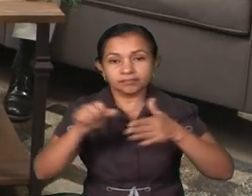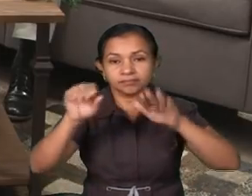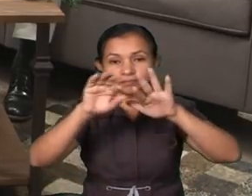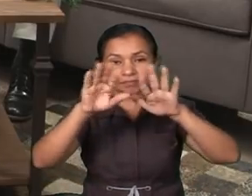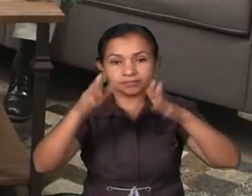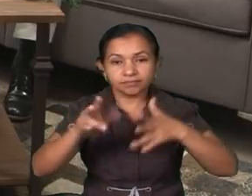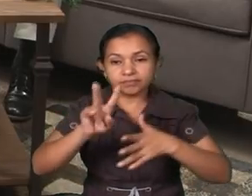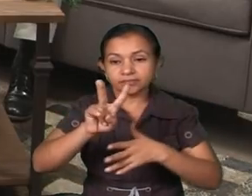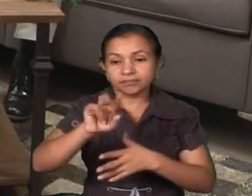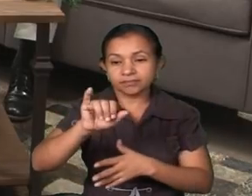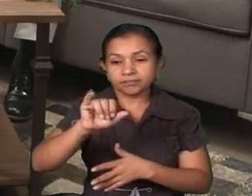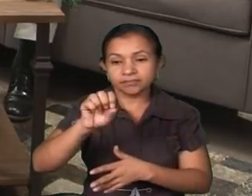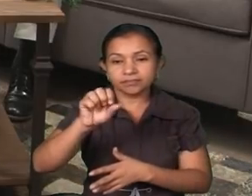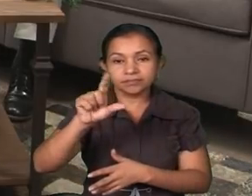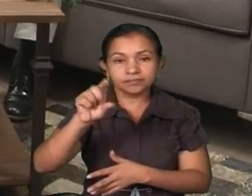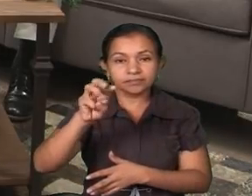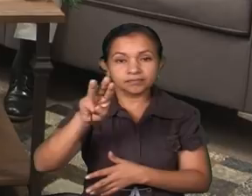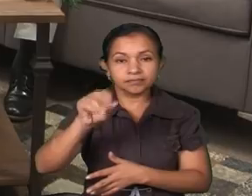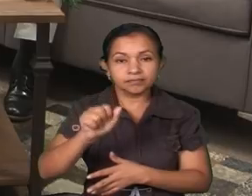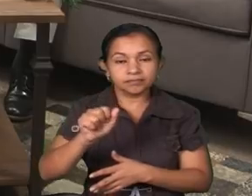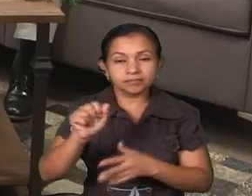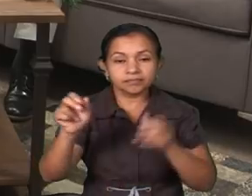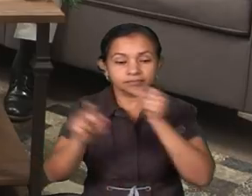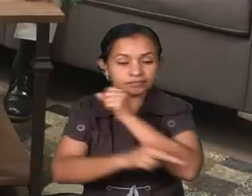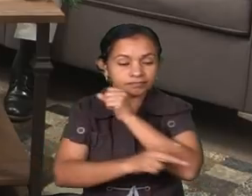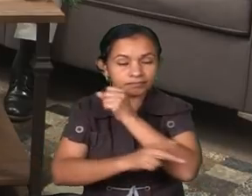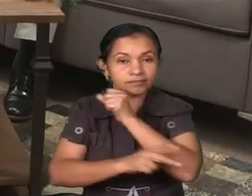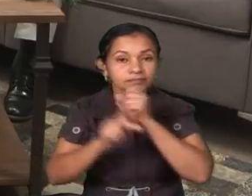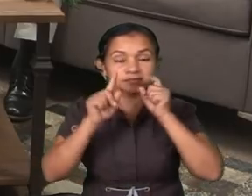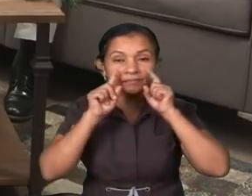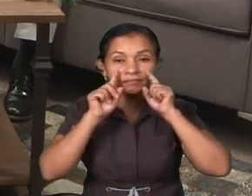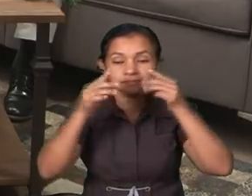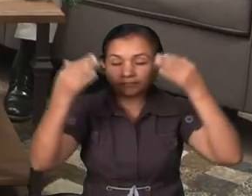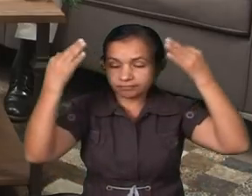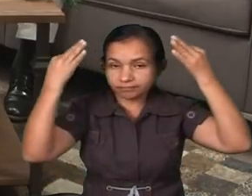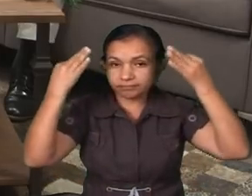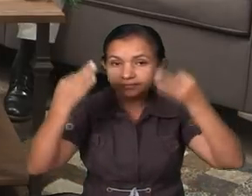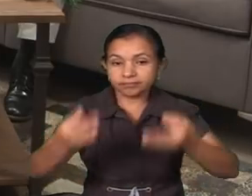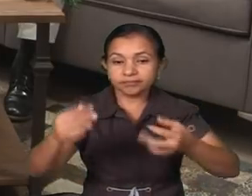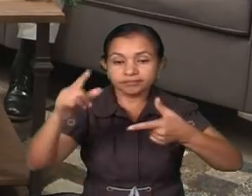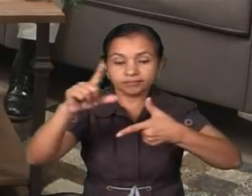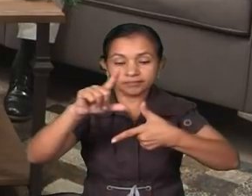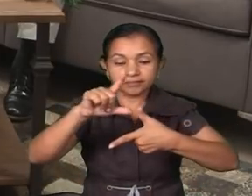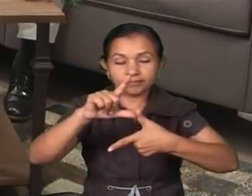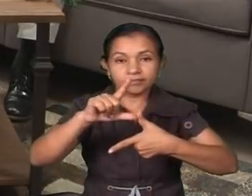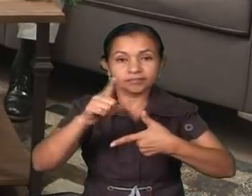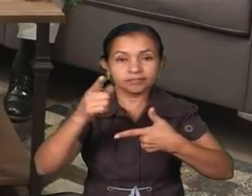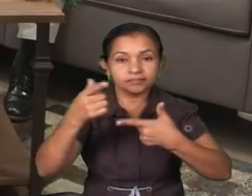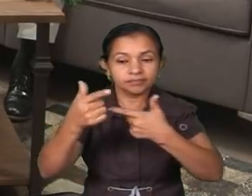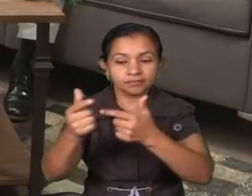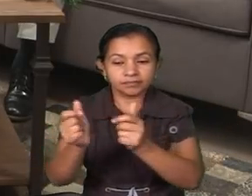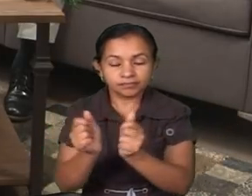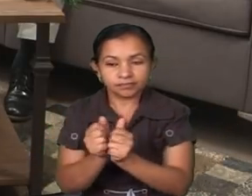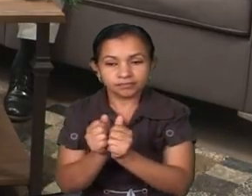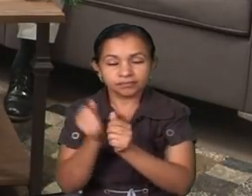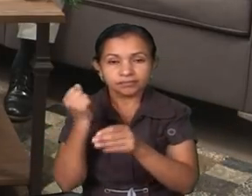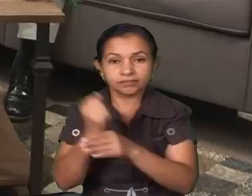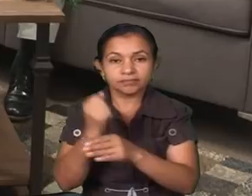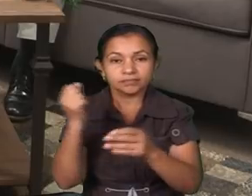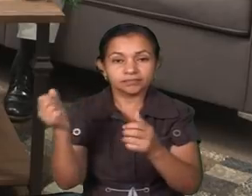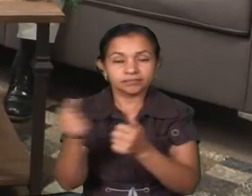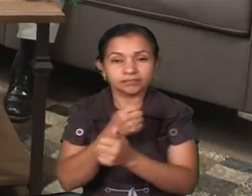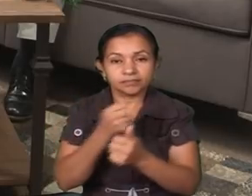sabe lo que era el país más seguro en América Latina. Okay. Un porción de torturadores, de asesinos, de